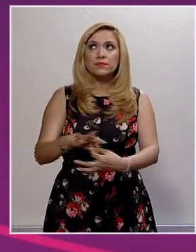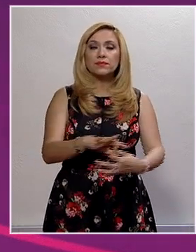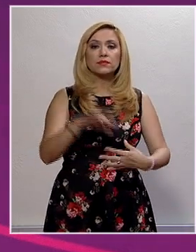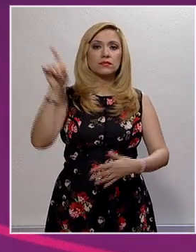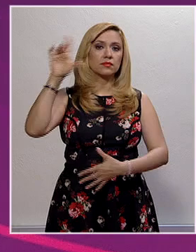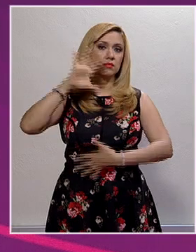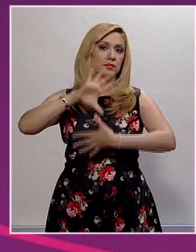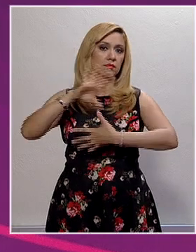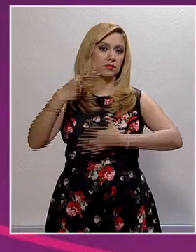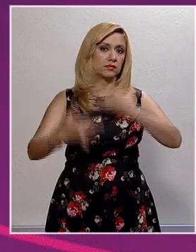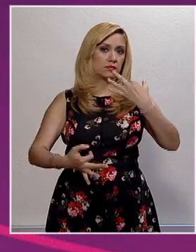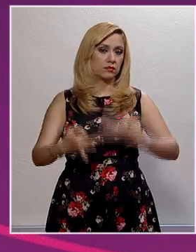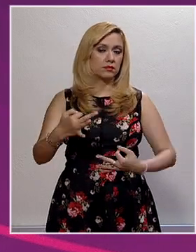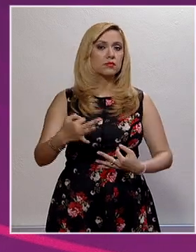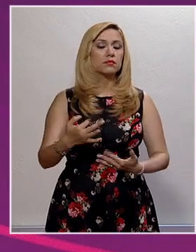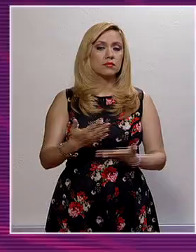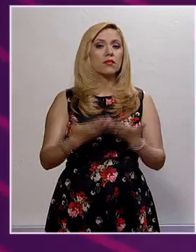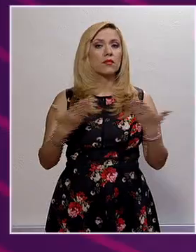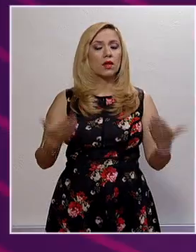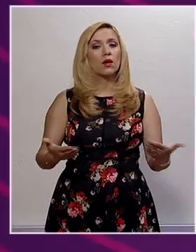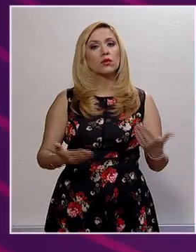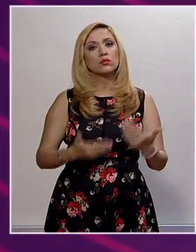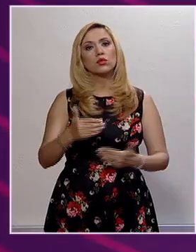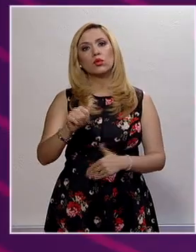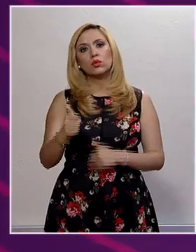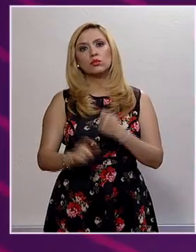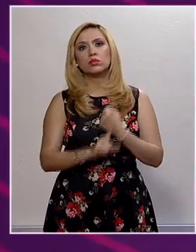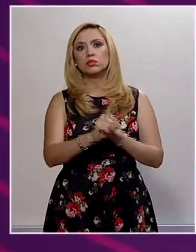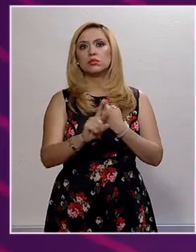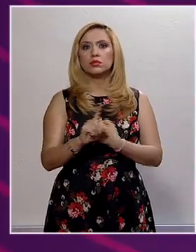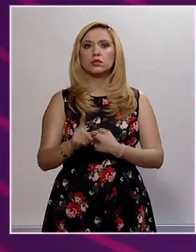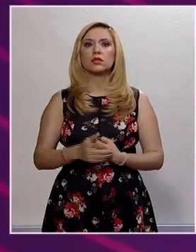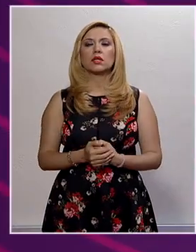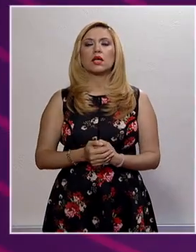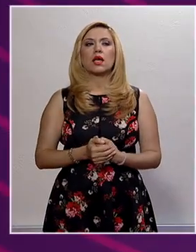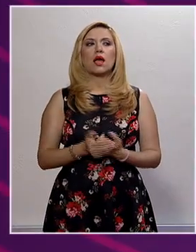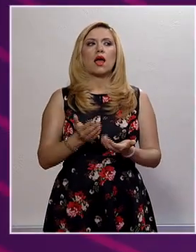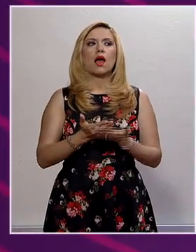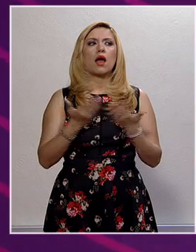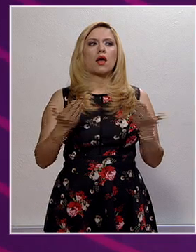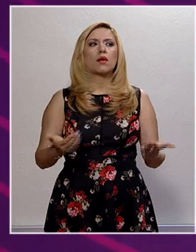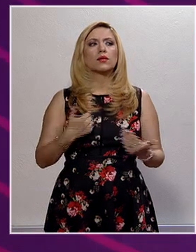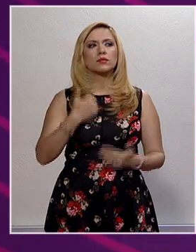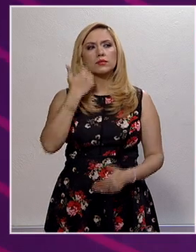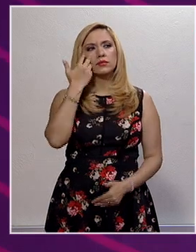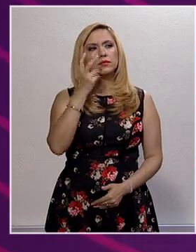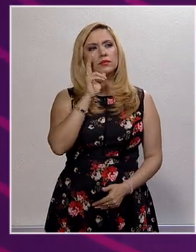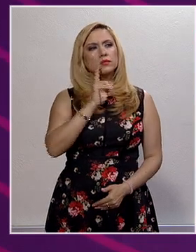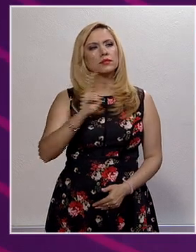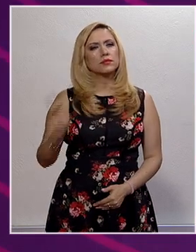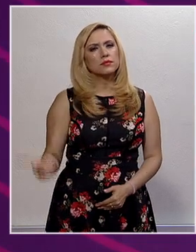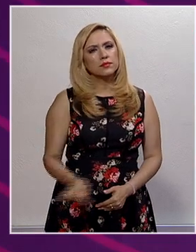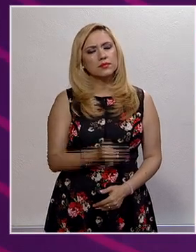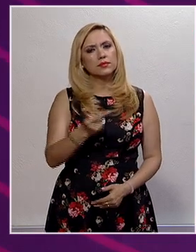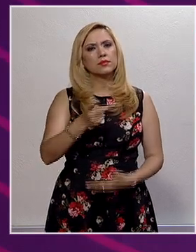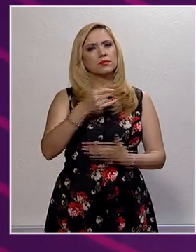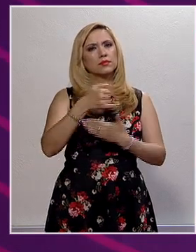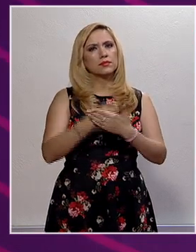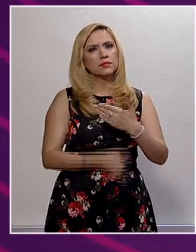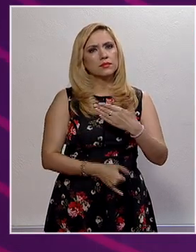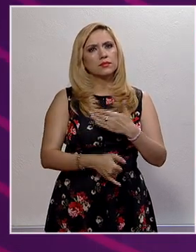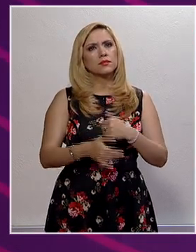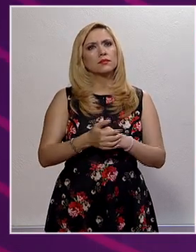en otros casos de género. Claro. Creo que ahora podríamos volver inmediatamente a ahondar un poco en estos